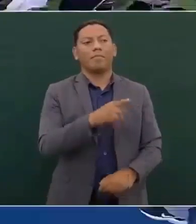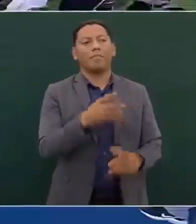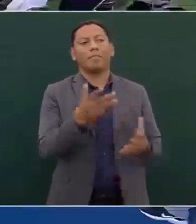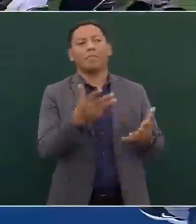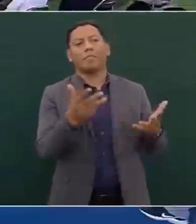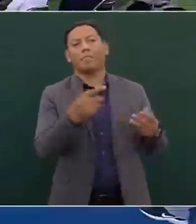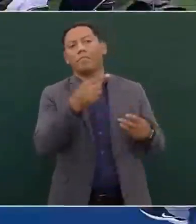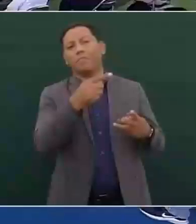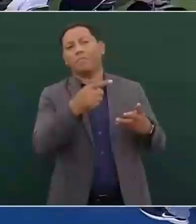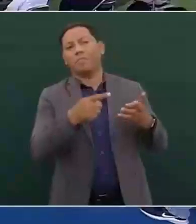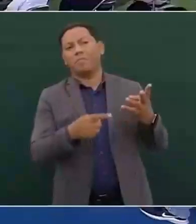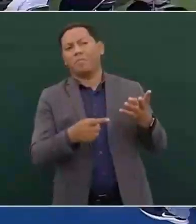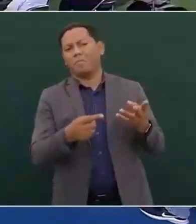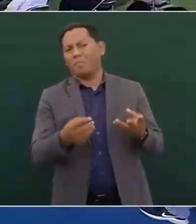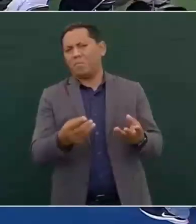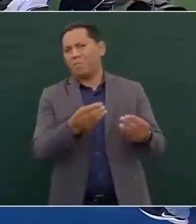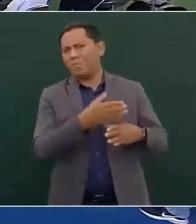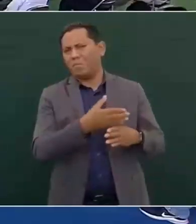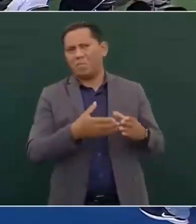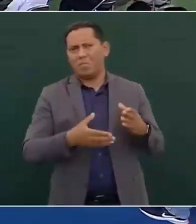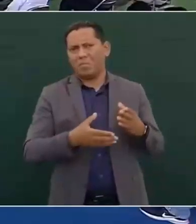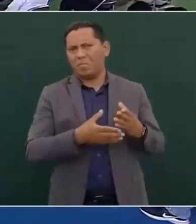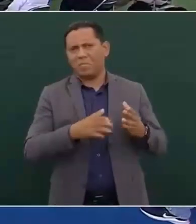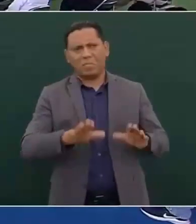había inquisición,